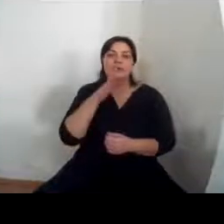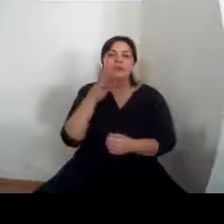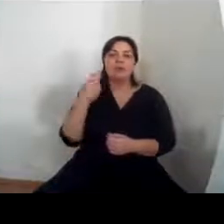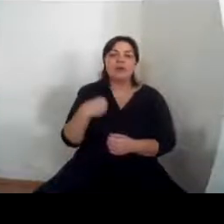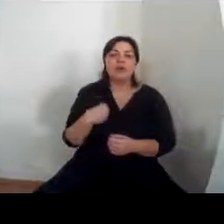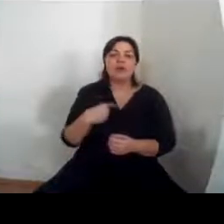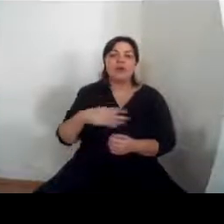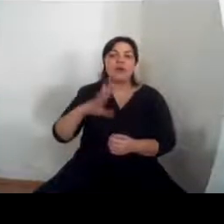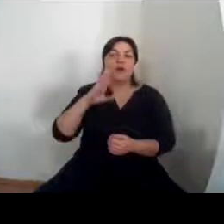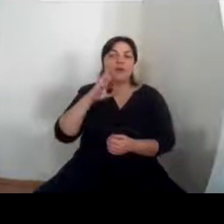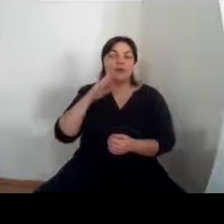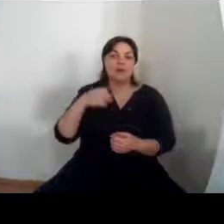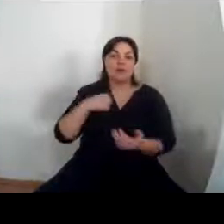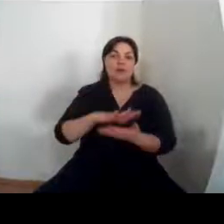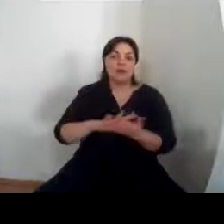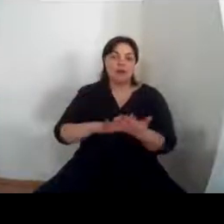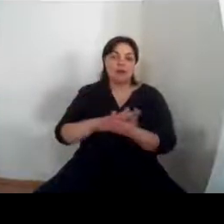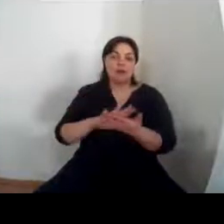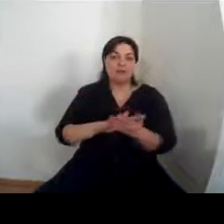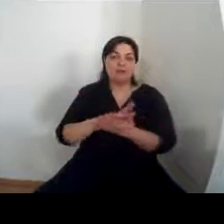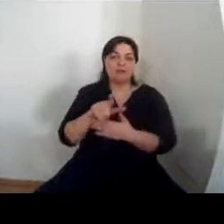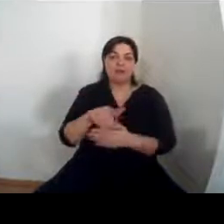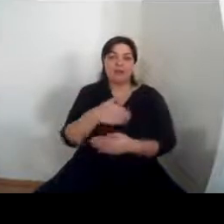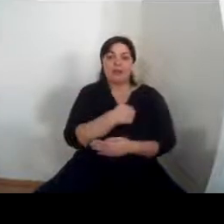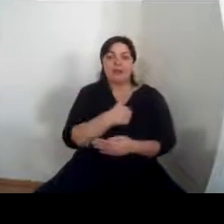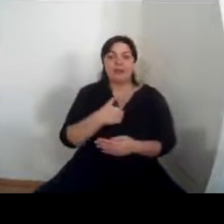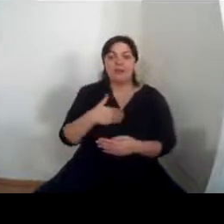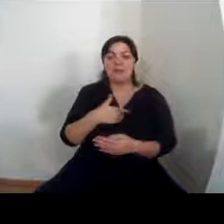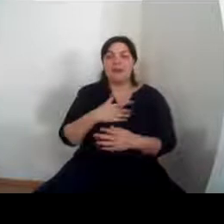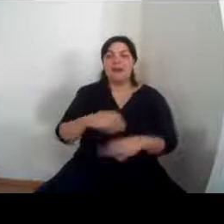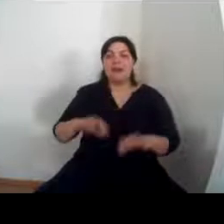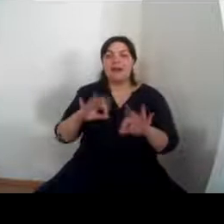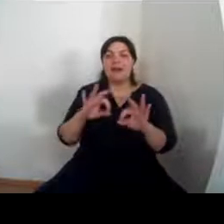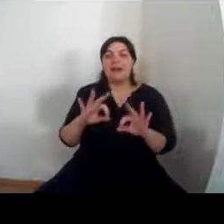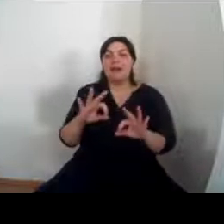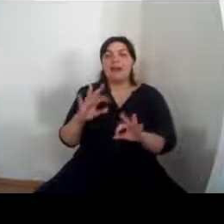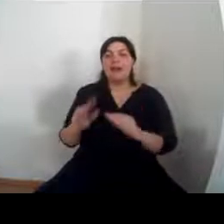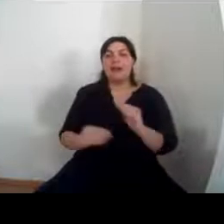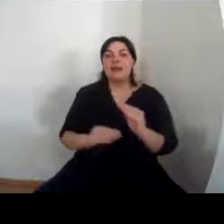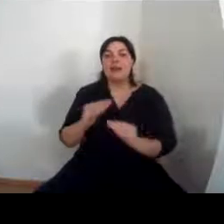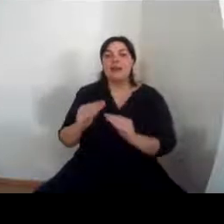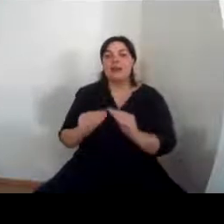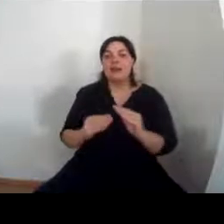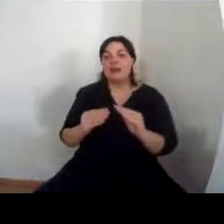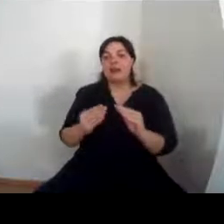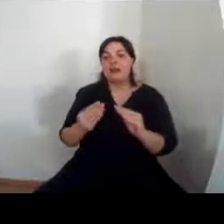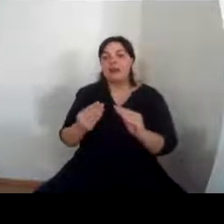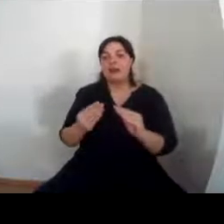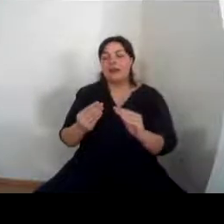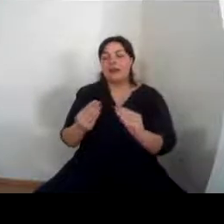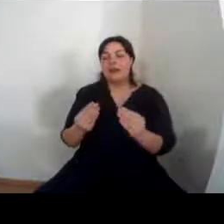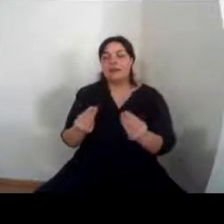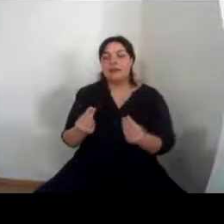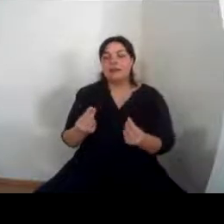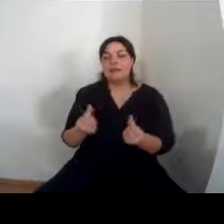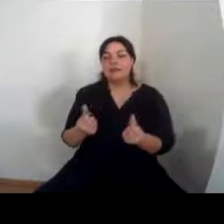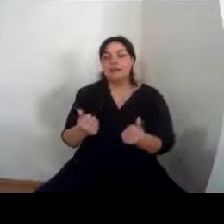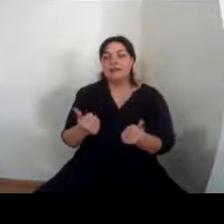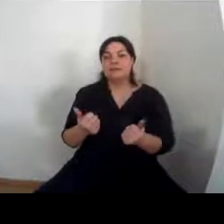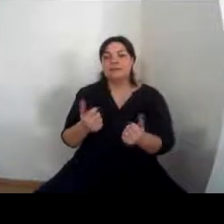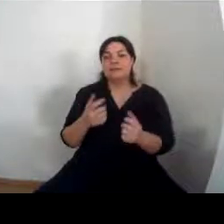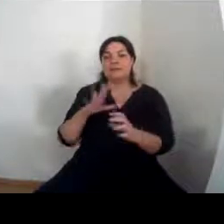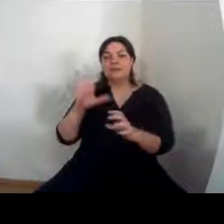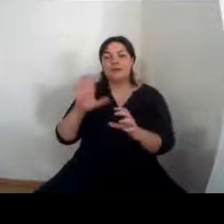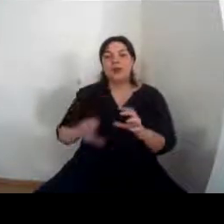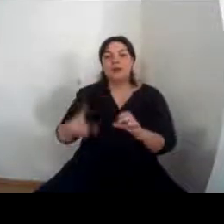como decía anteriormente, en ese papel de ejecución a través de los organismos,